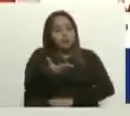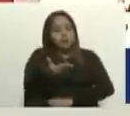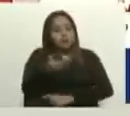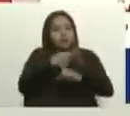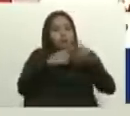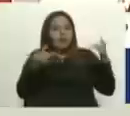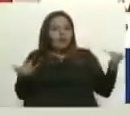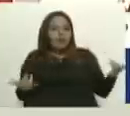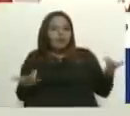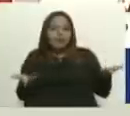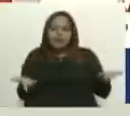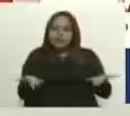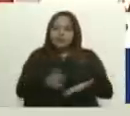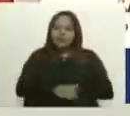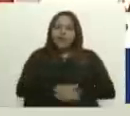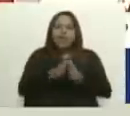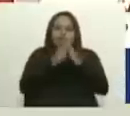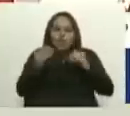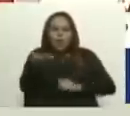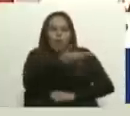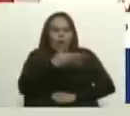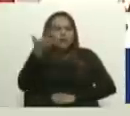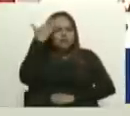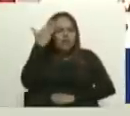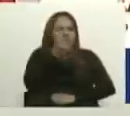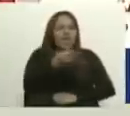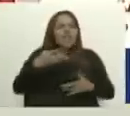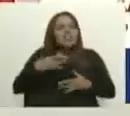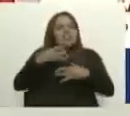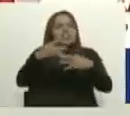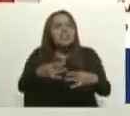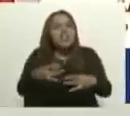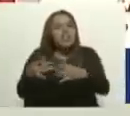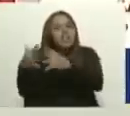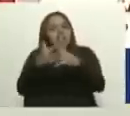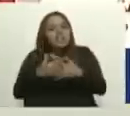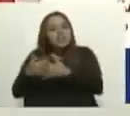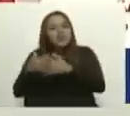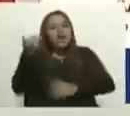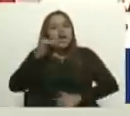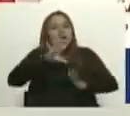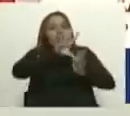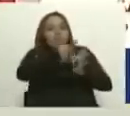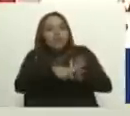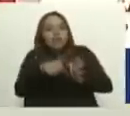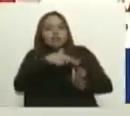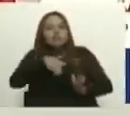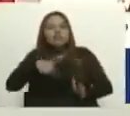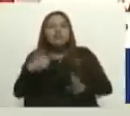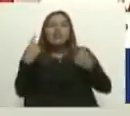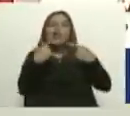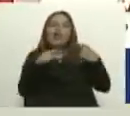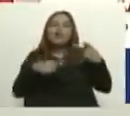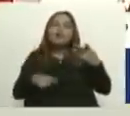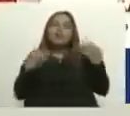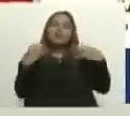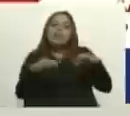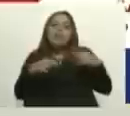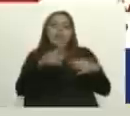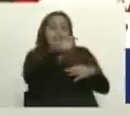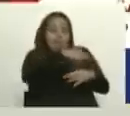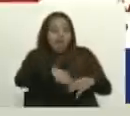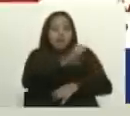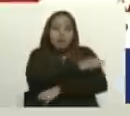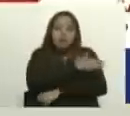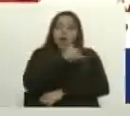ahora con ese cuento. Todos ellos sabían que el interés fundamental de los Estados Unidos era robarse nuestros recursos naturales. Y ellos lo iban a permitir